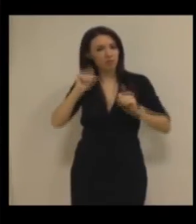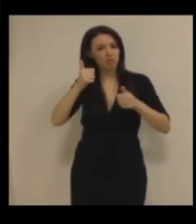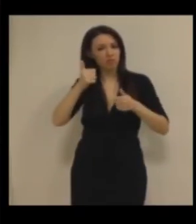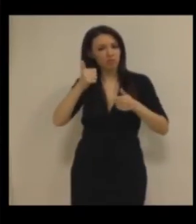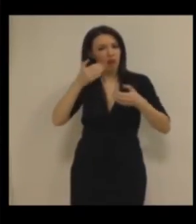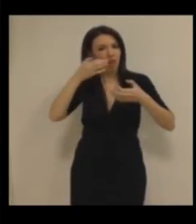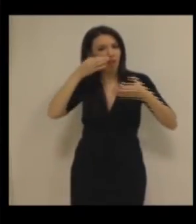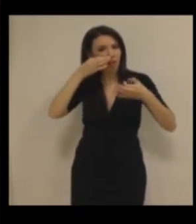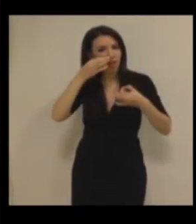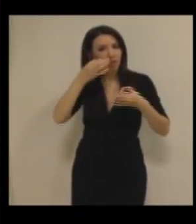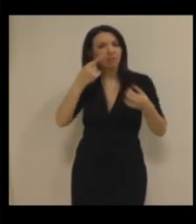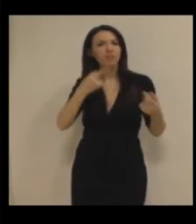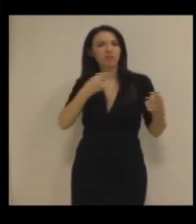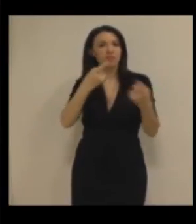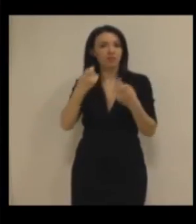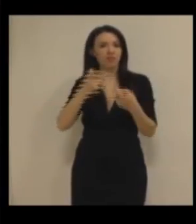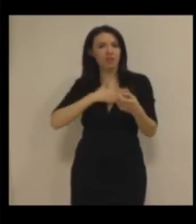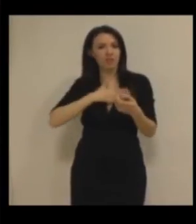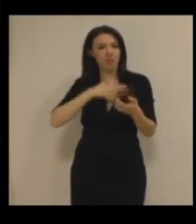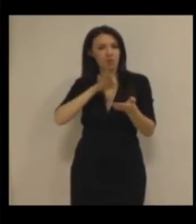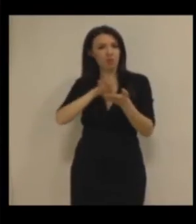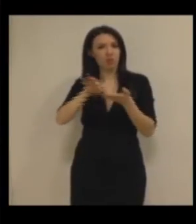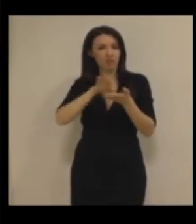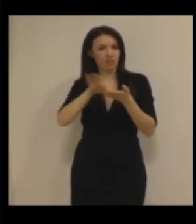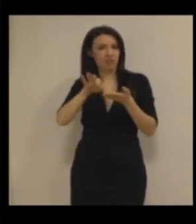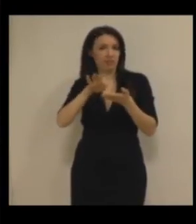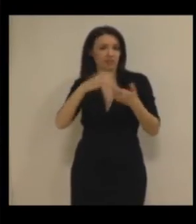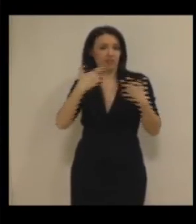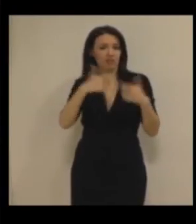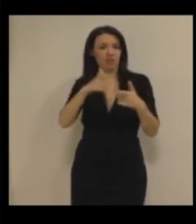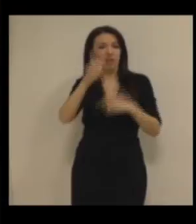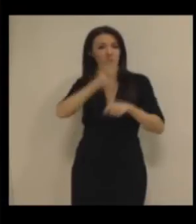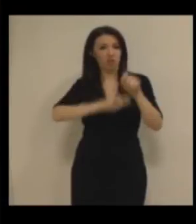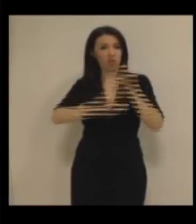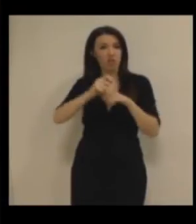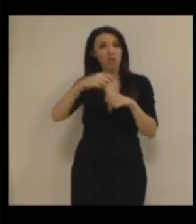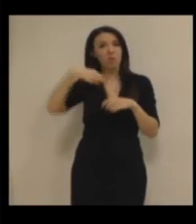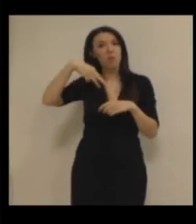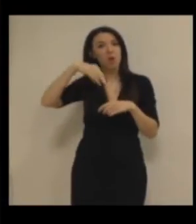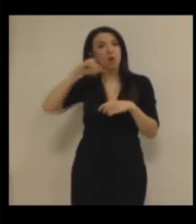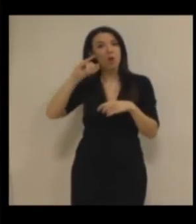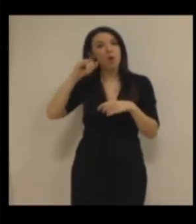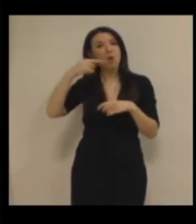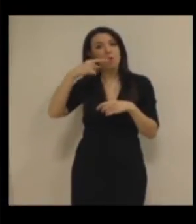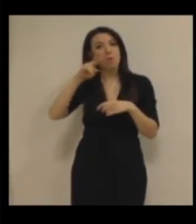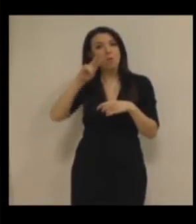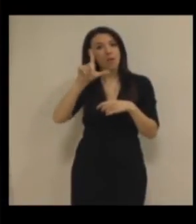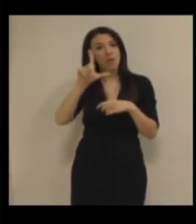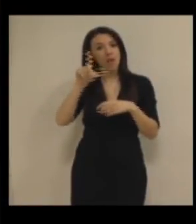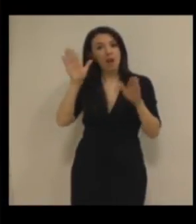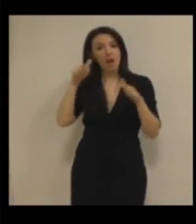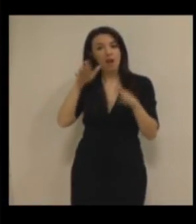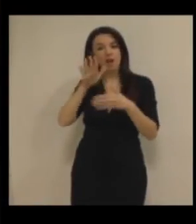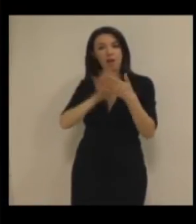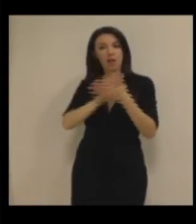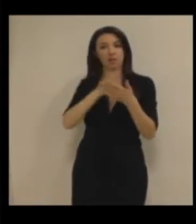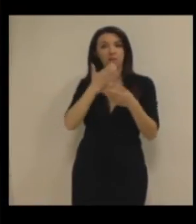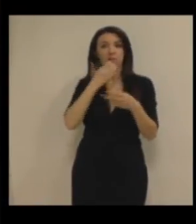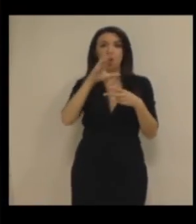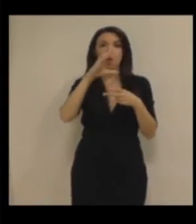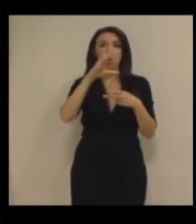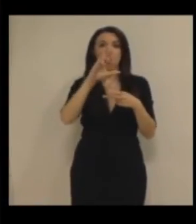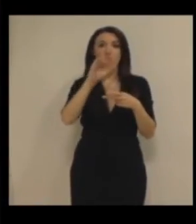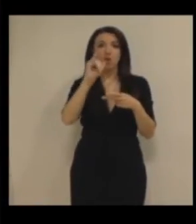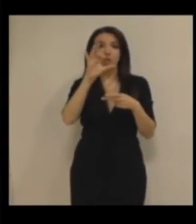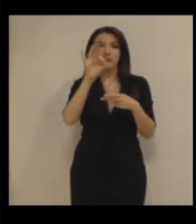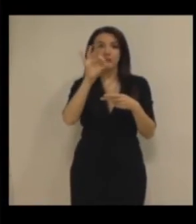es una tarea pendiente del propio sector asociativo. Cuando Miguel Ángel ha hablado que, por ejemplo, Cristina Rodríguez puso encima de la